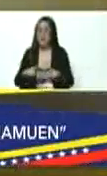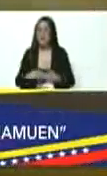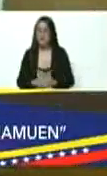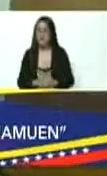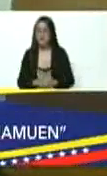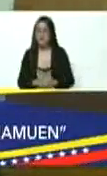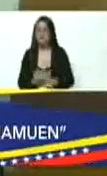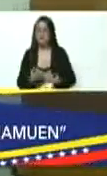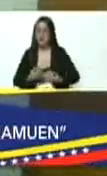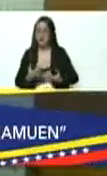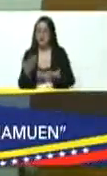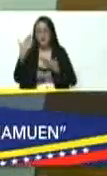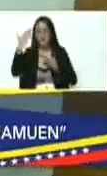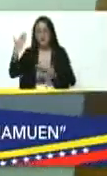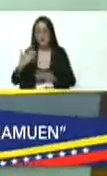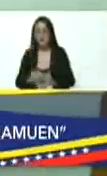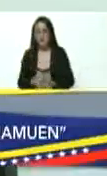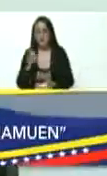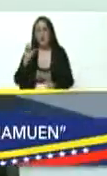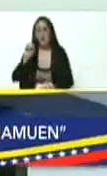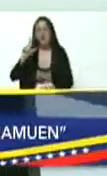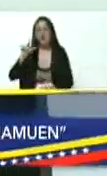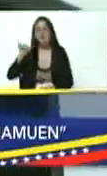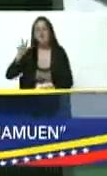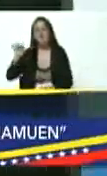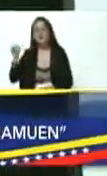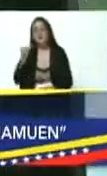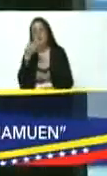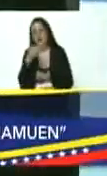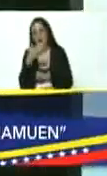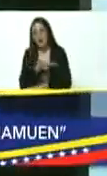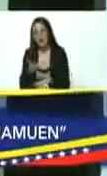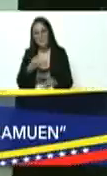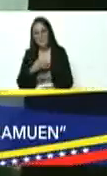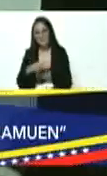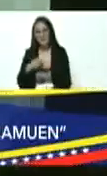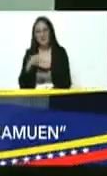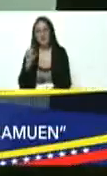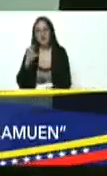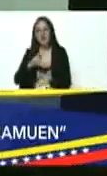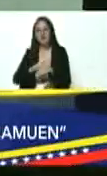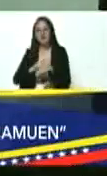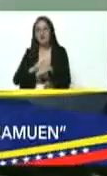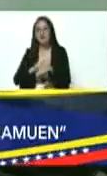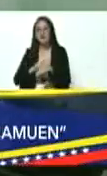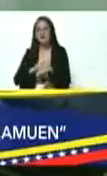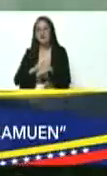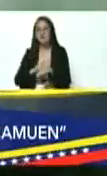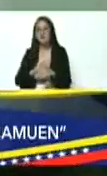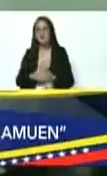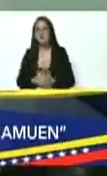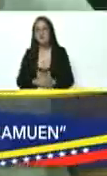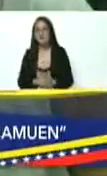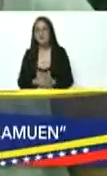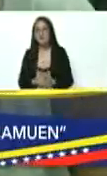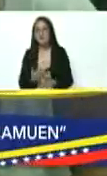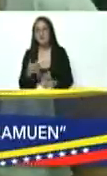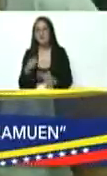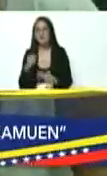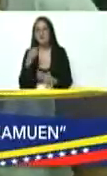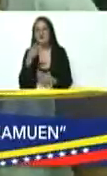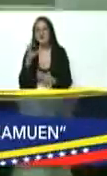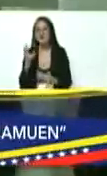y darle a usted el saludo. Olivia. Buenas tardes, señor presidente. Soy la doctora Olivia Angulo, coordinadora de la Bricomiles. Nos encontramos en el